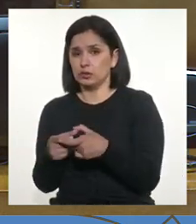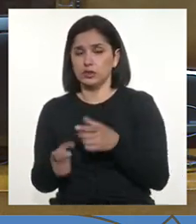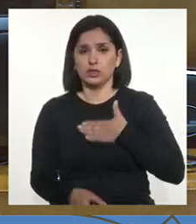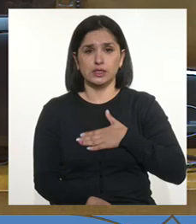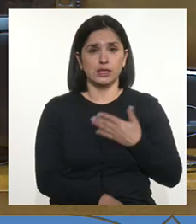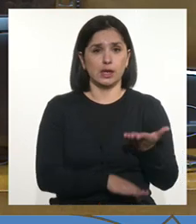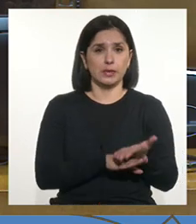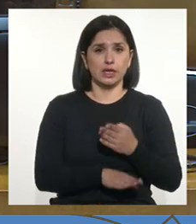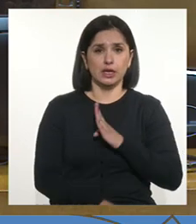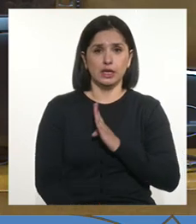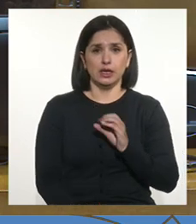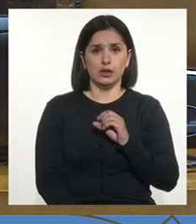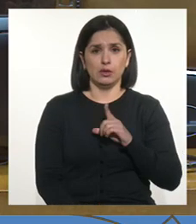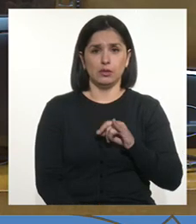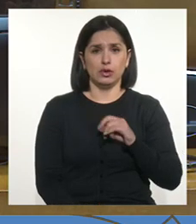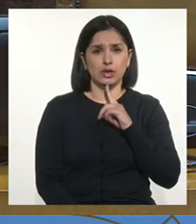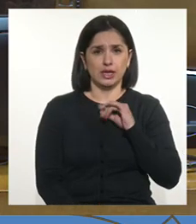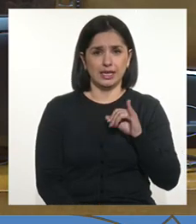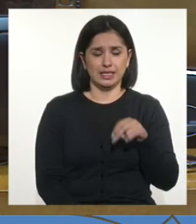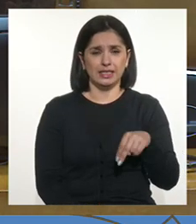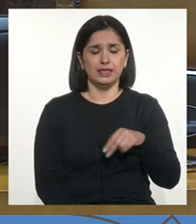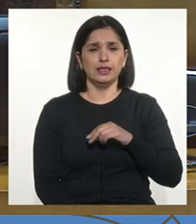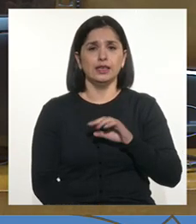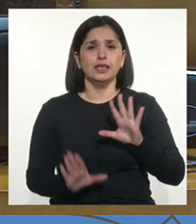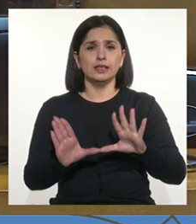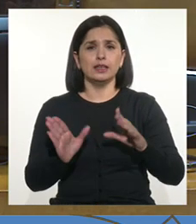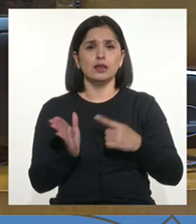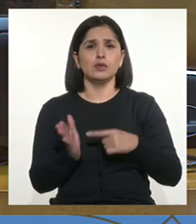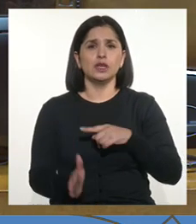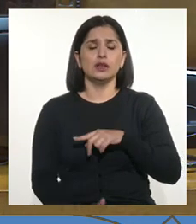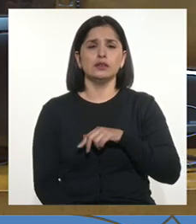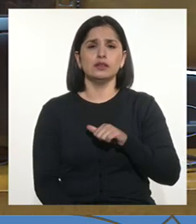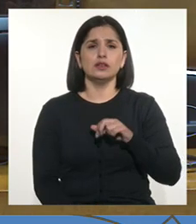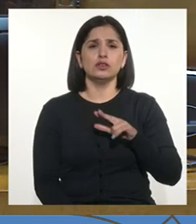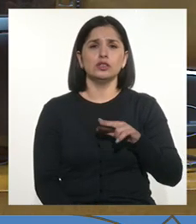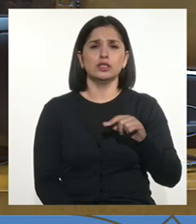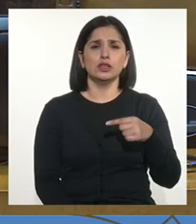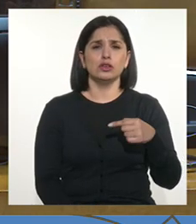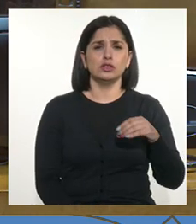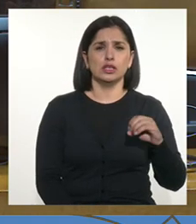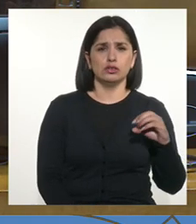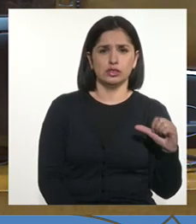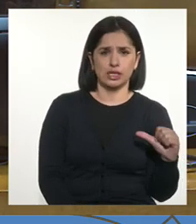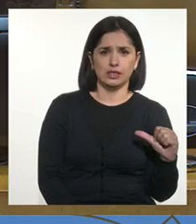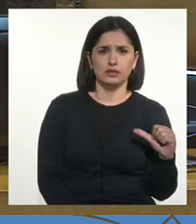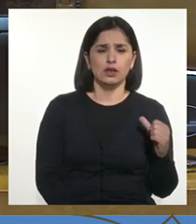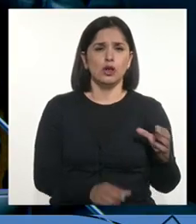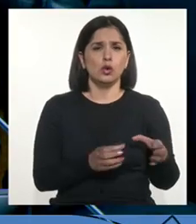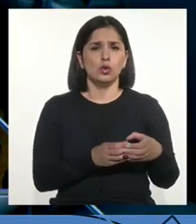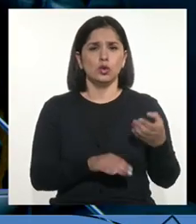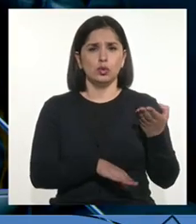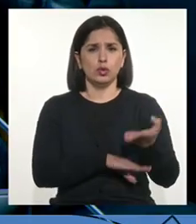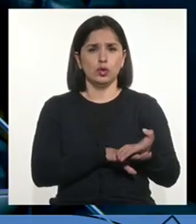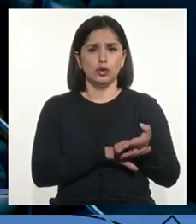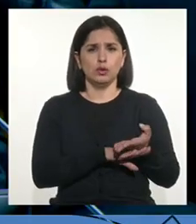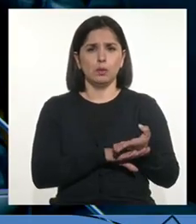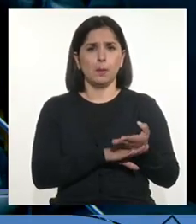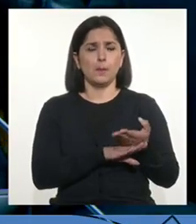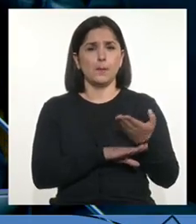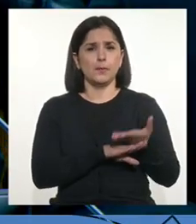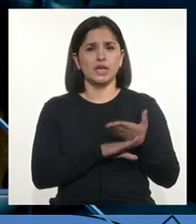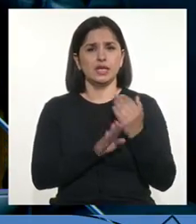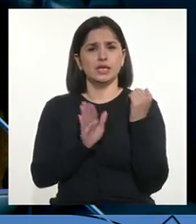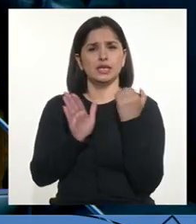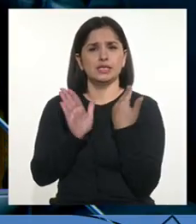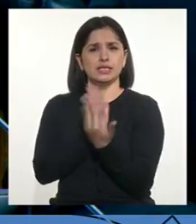10 mil 787 y 106 que es una moción parlamentaria que pide que se derogue los artículos 13 14